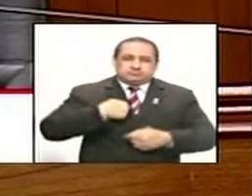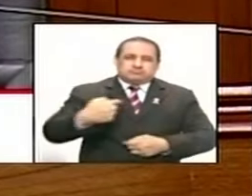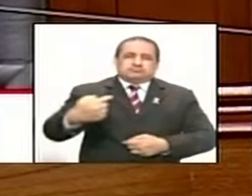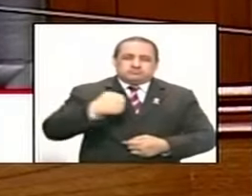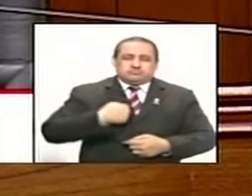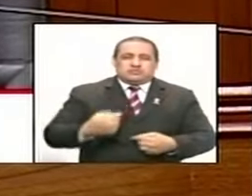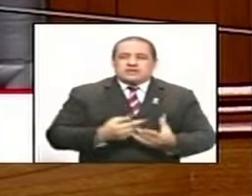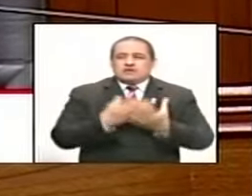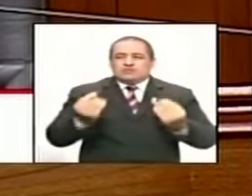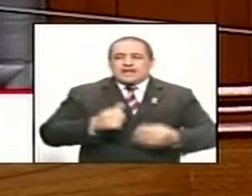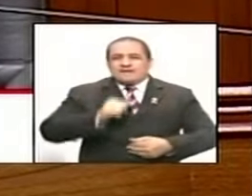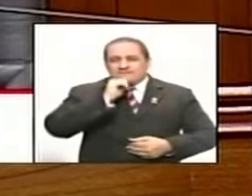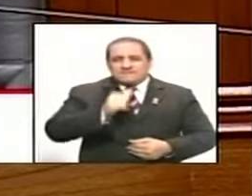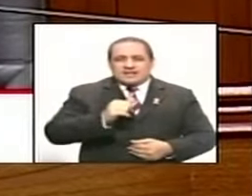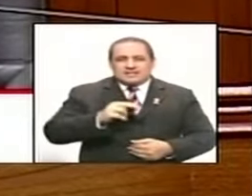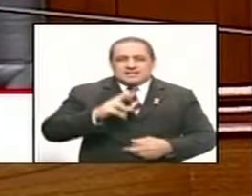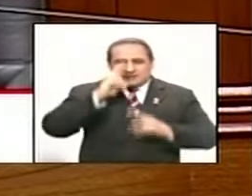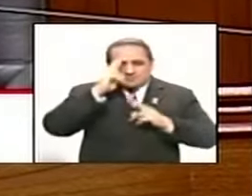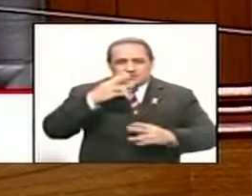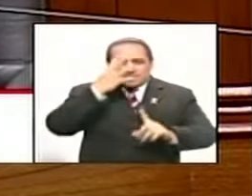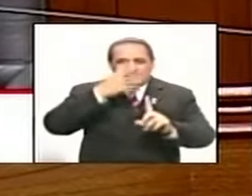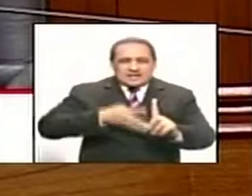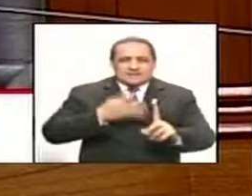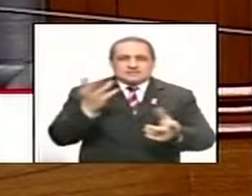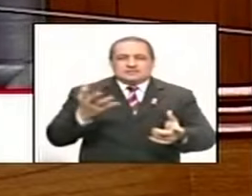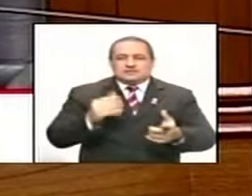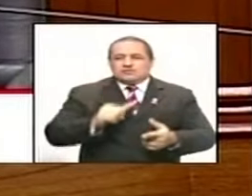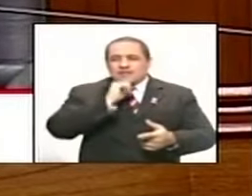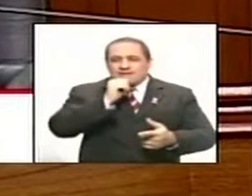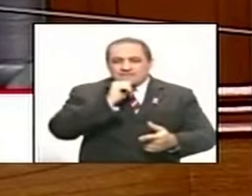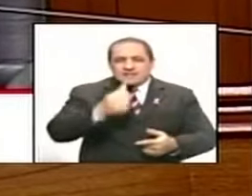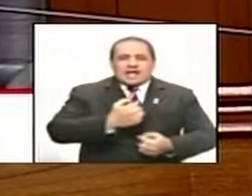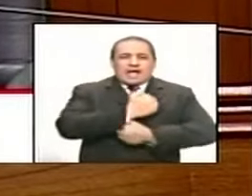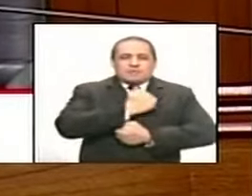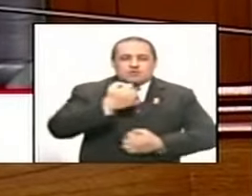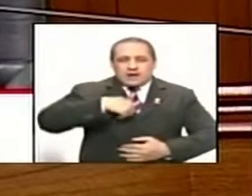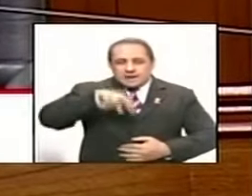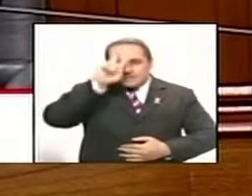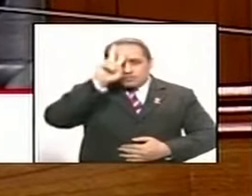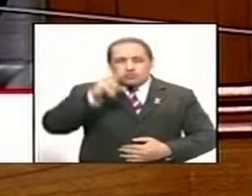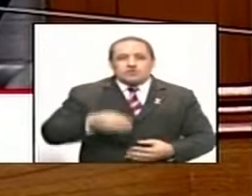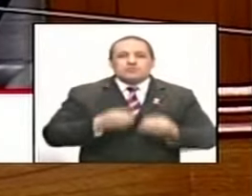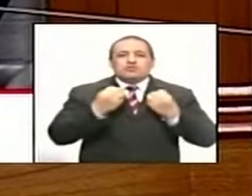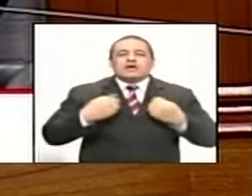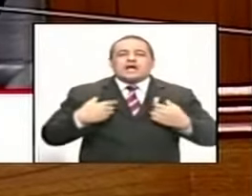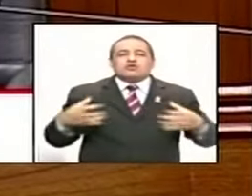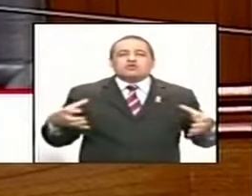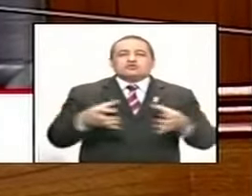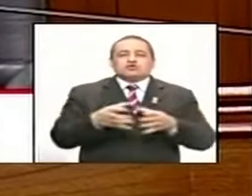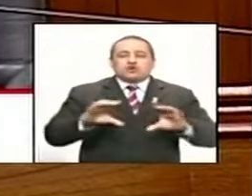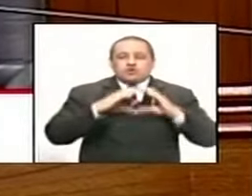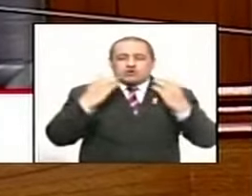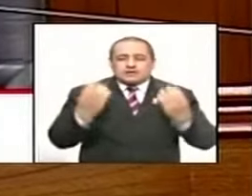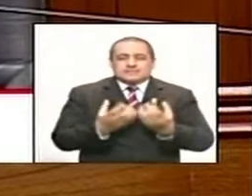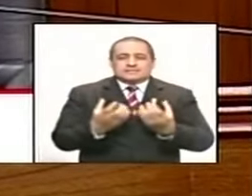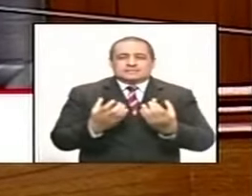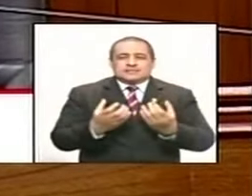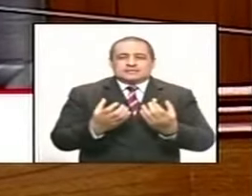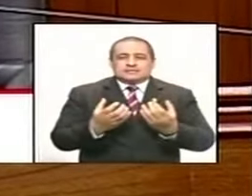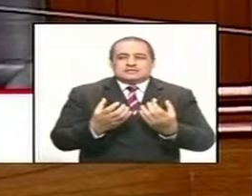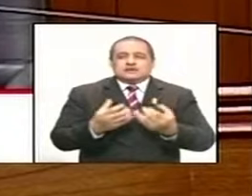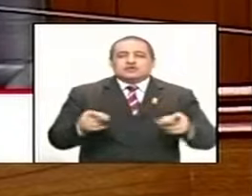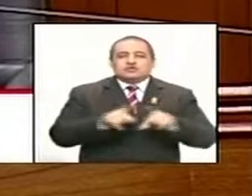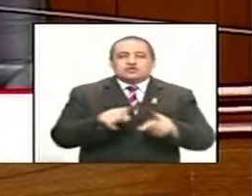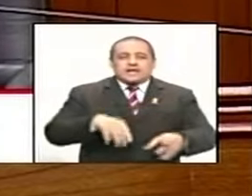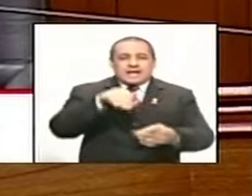es una falta de análisis, es una falta de patriotismo, porque a nosotros los congresistas nos